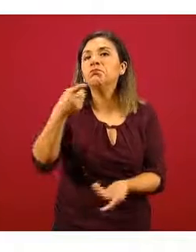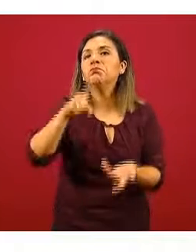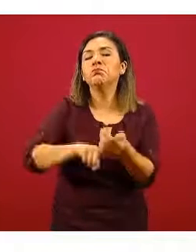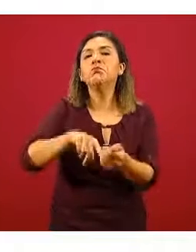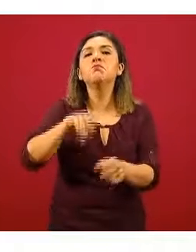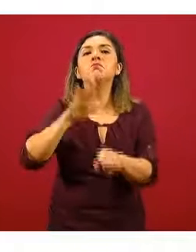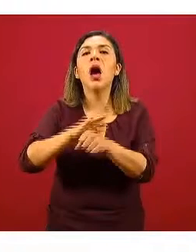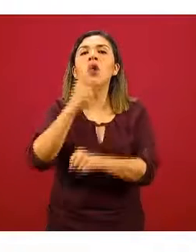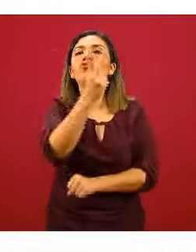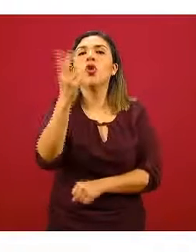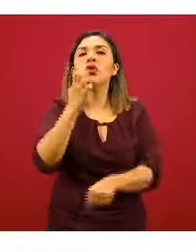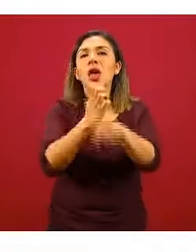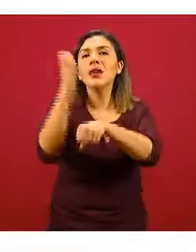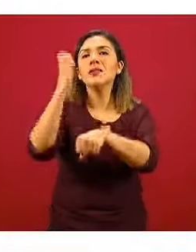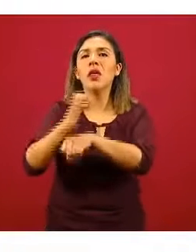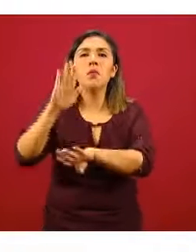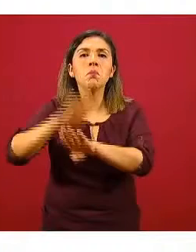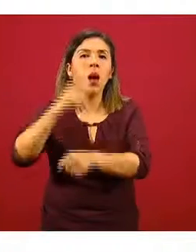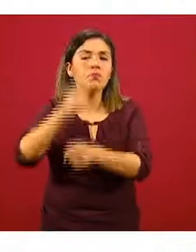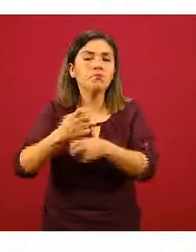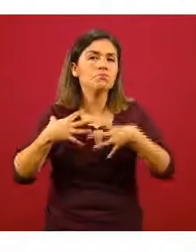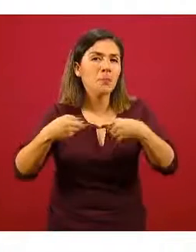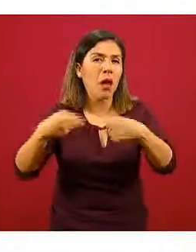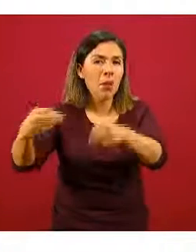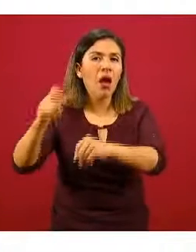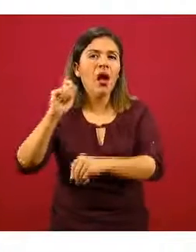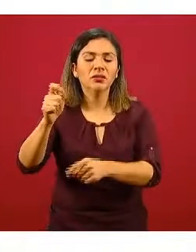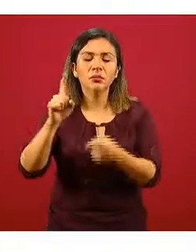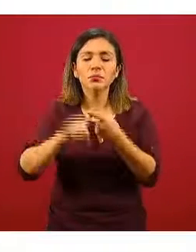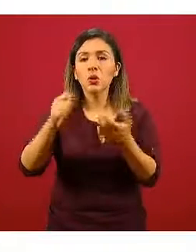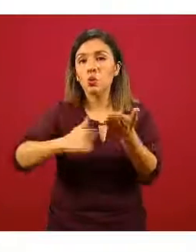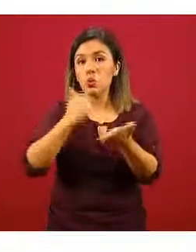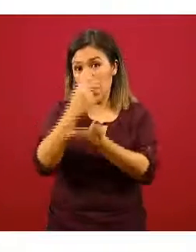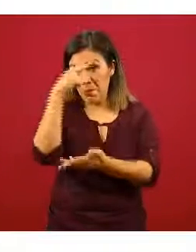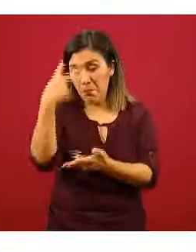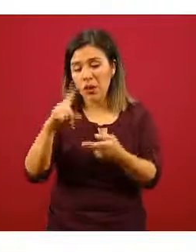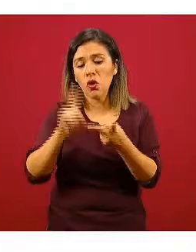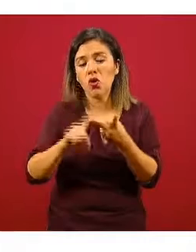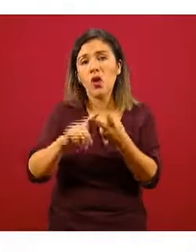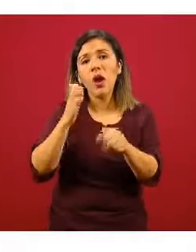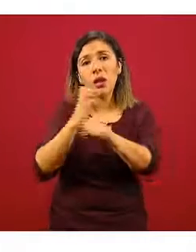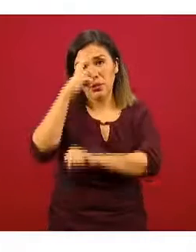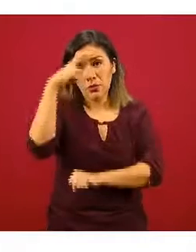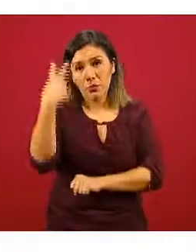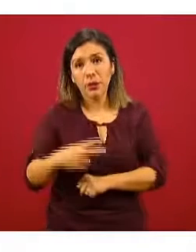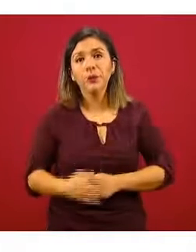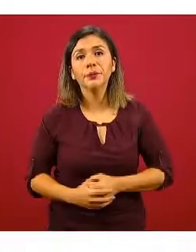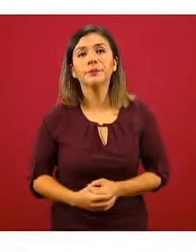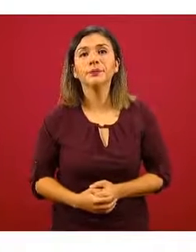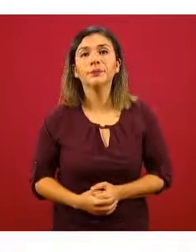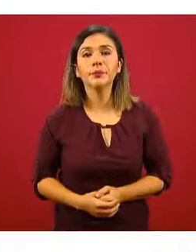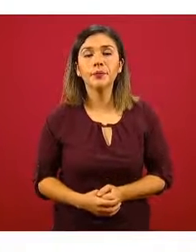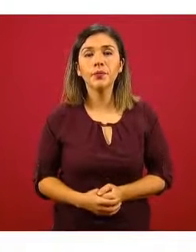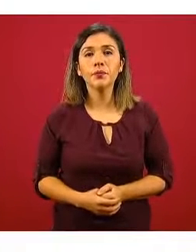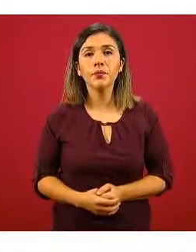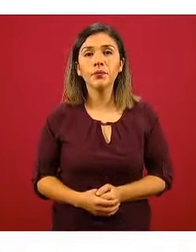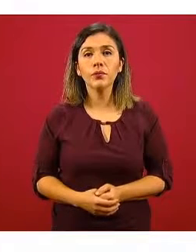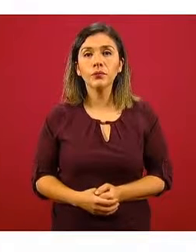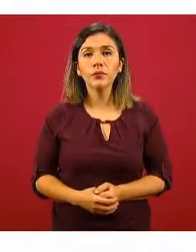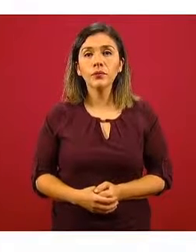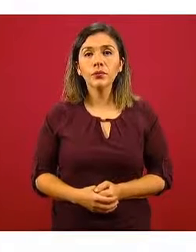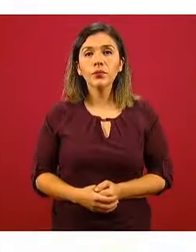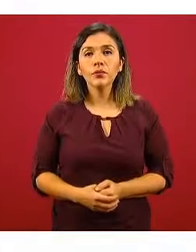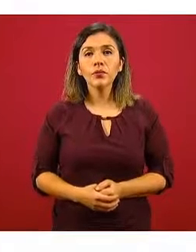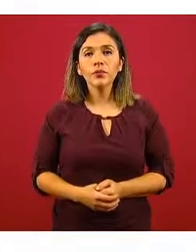precisamente en los dos estados con mayor transmisión en los últimos días, que son la Ciudad de México y el Estado de México. En la siguiente diapositiva